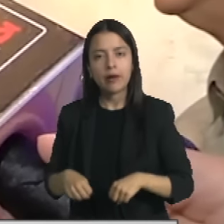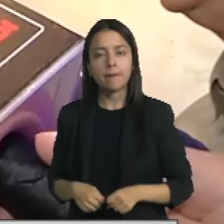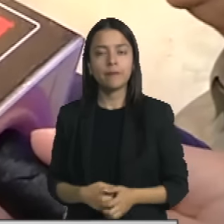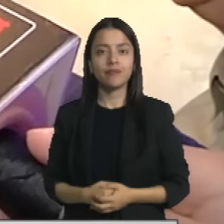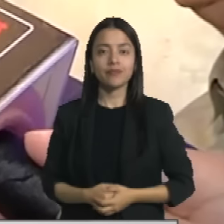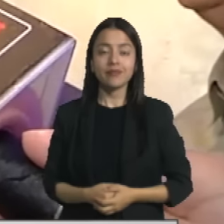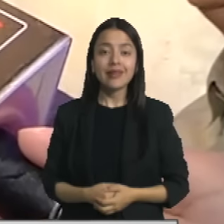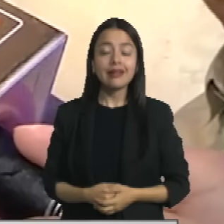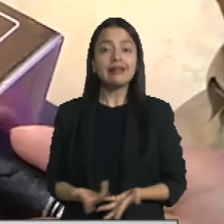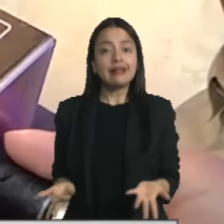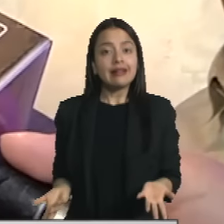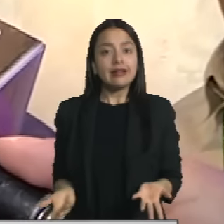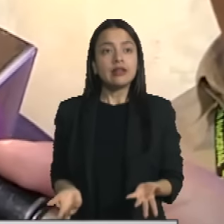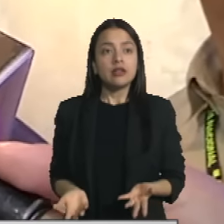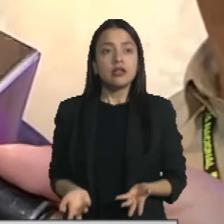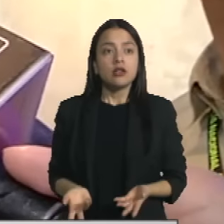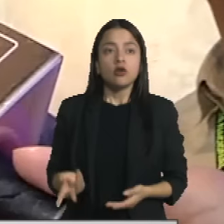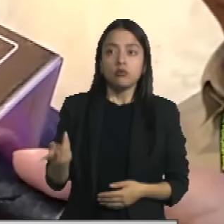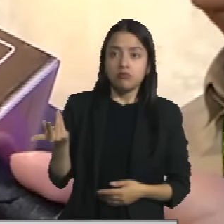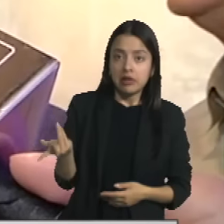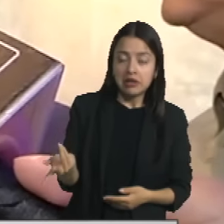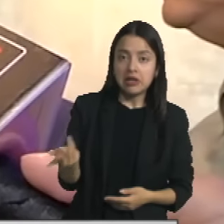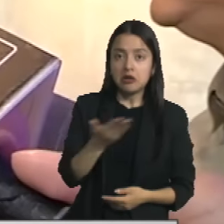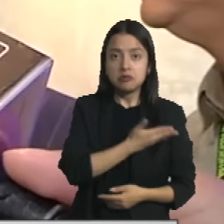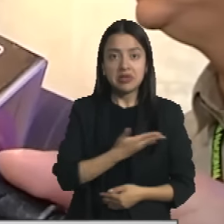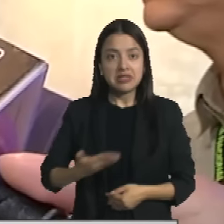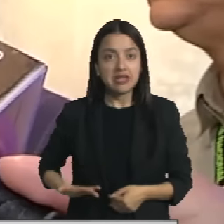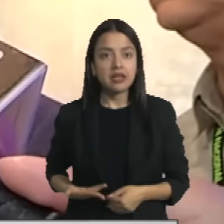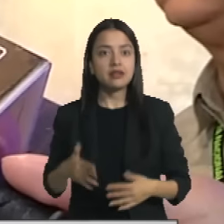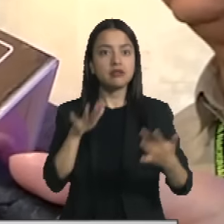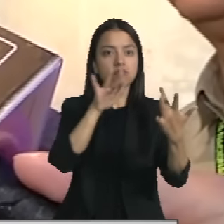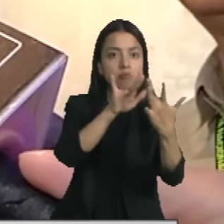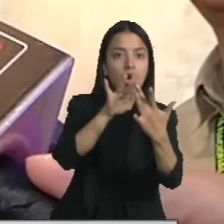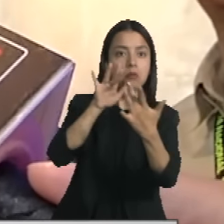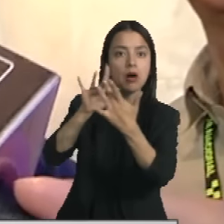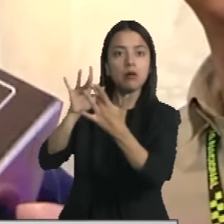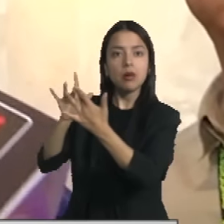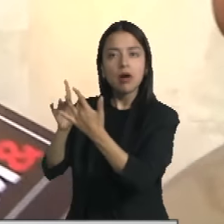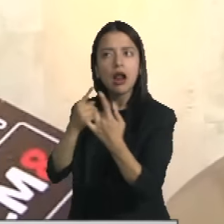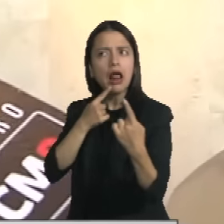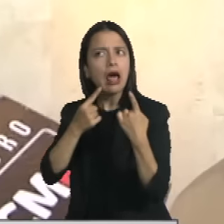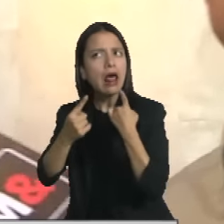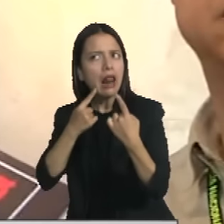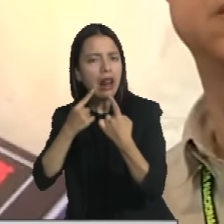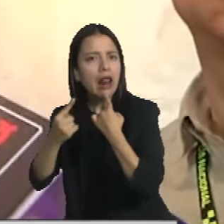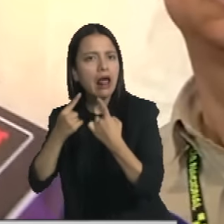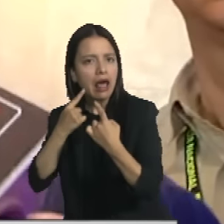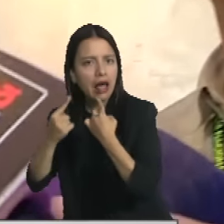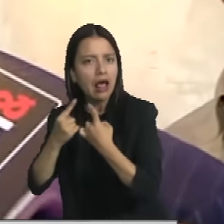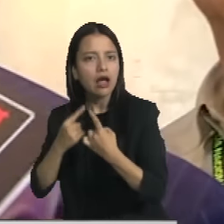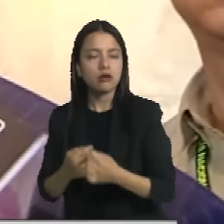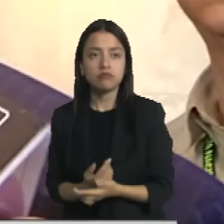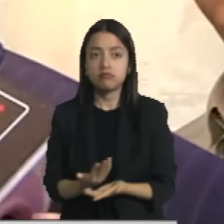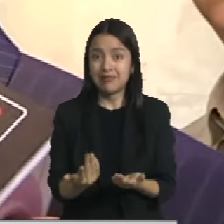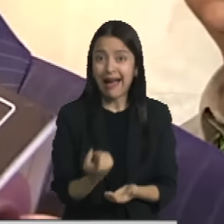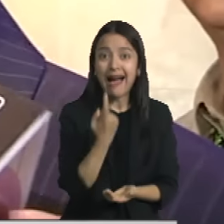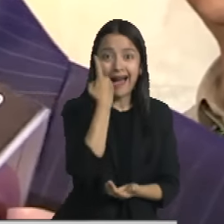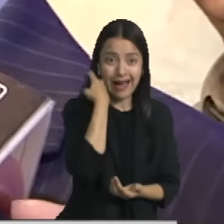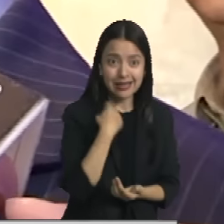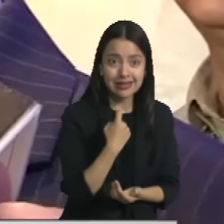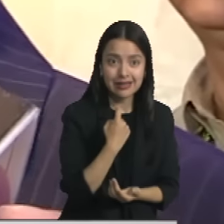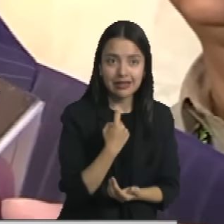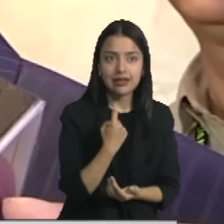Los presidentes han estado dialogando permanentemente. Lo que hicimos ayer fue una sesión